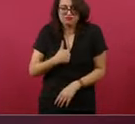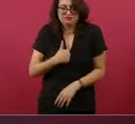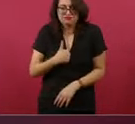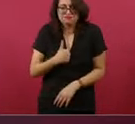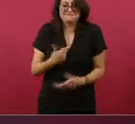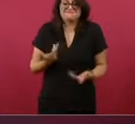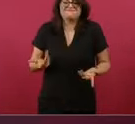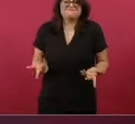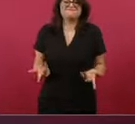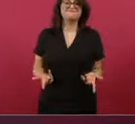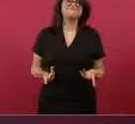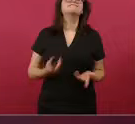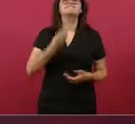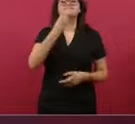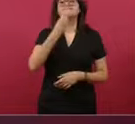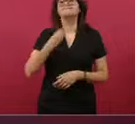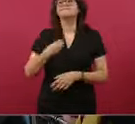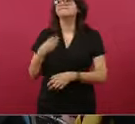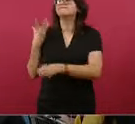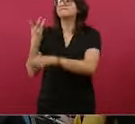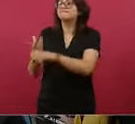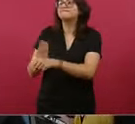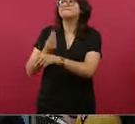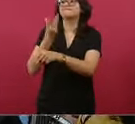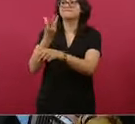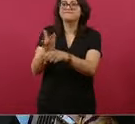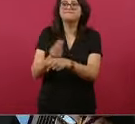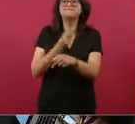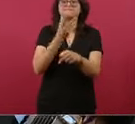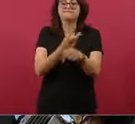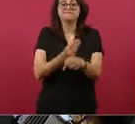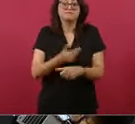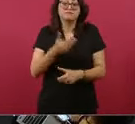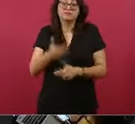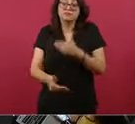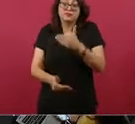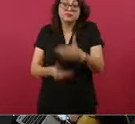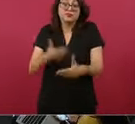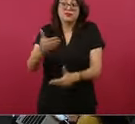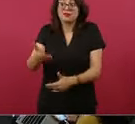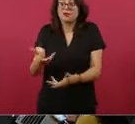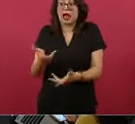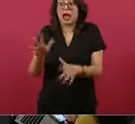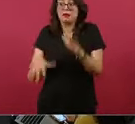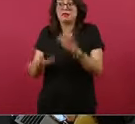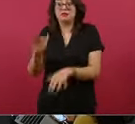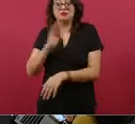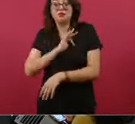Vamos a seguir avanzando hasta donde podamos.